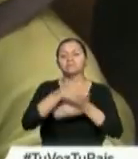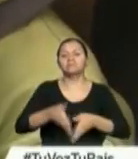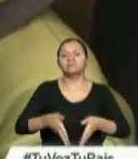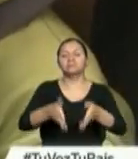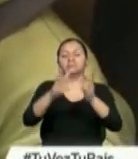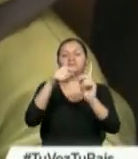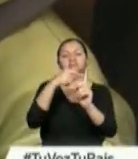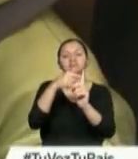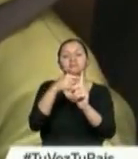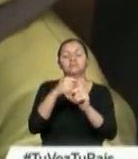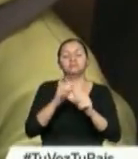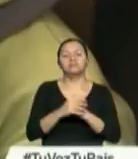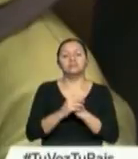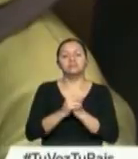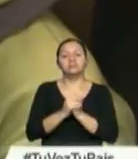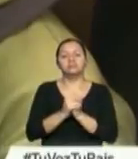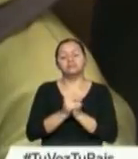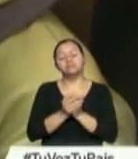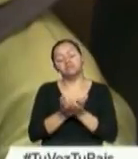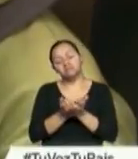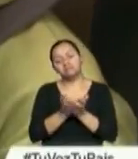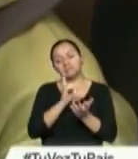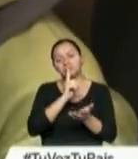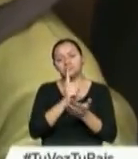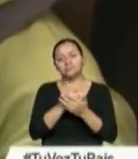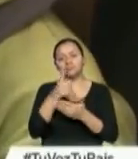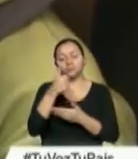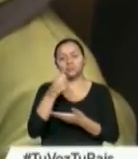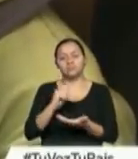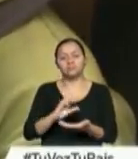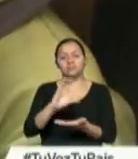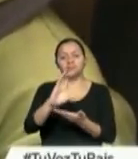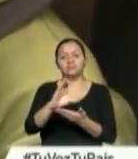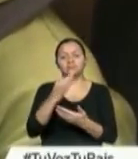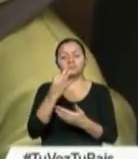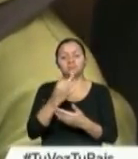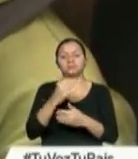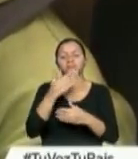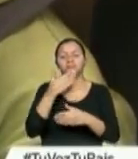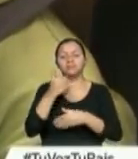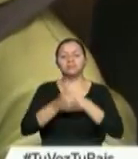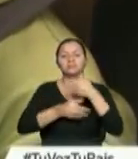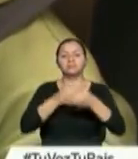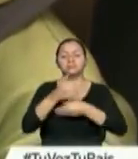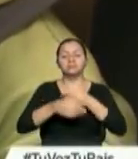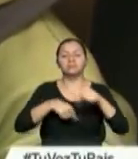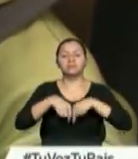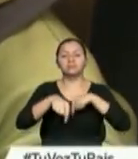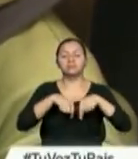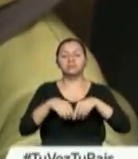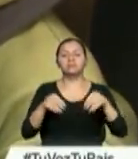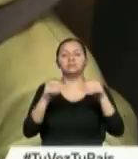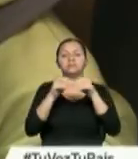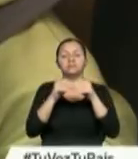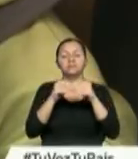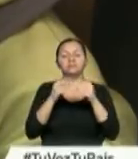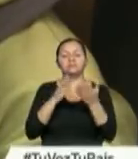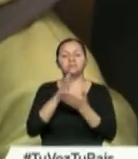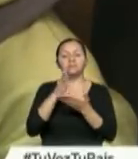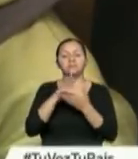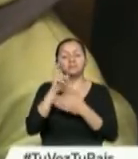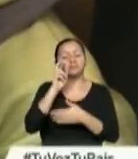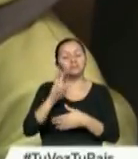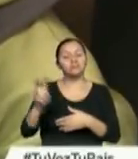buen estado. Creo que es una buena inversión para mejorar el transporte, para dar más acceso